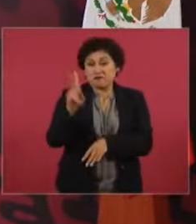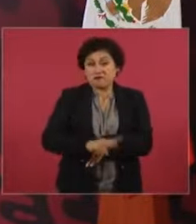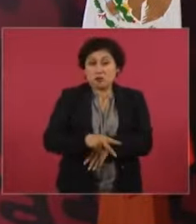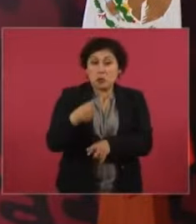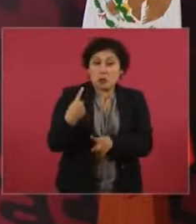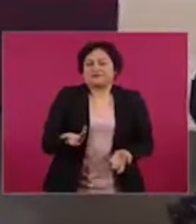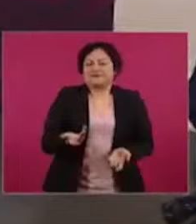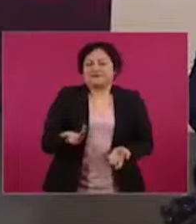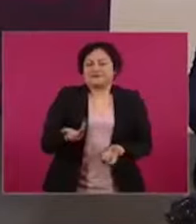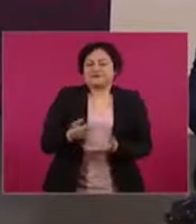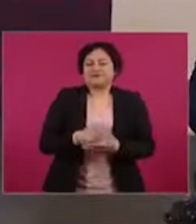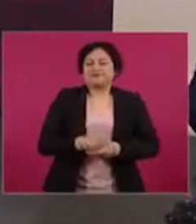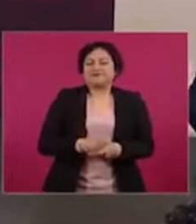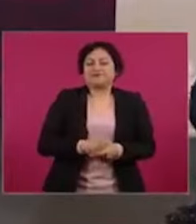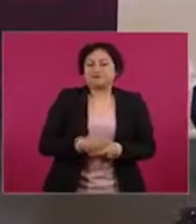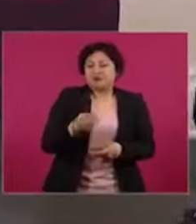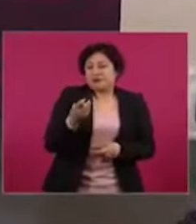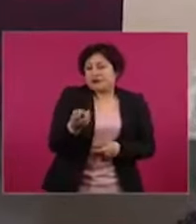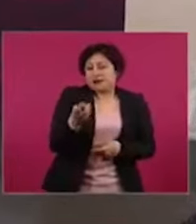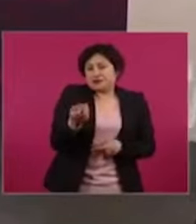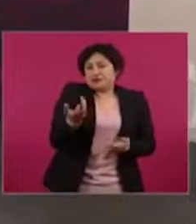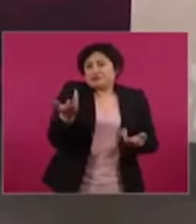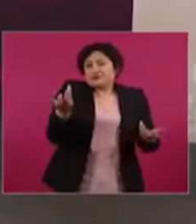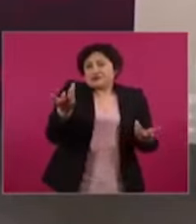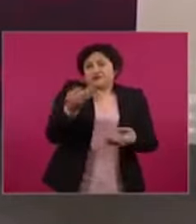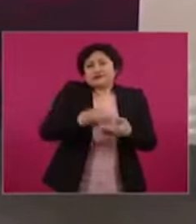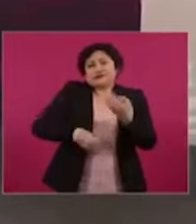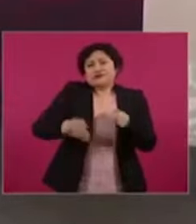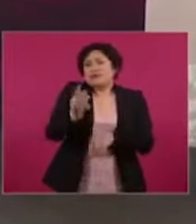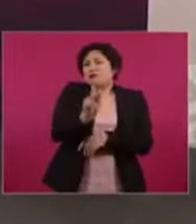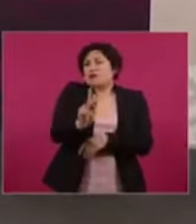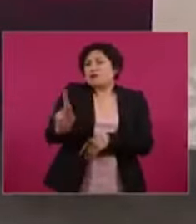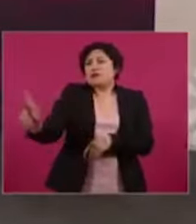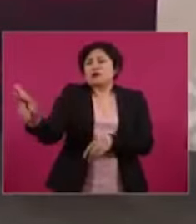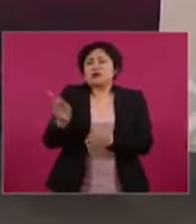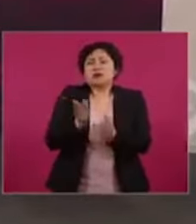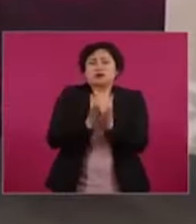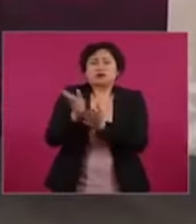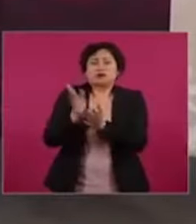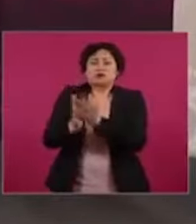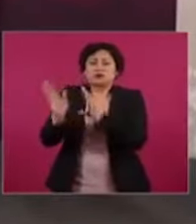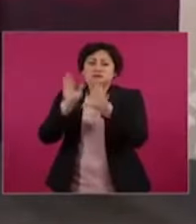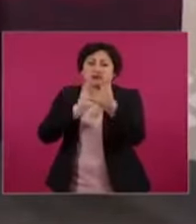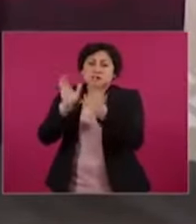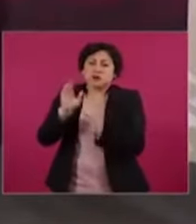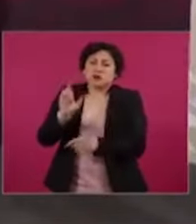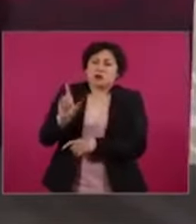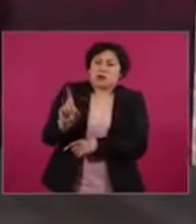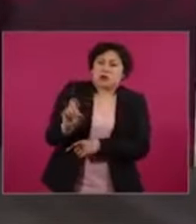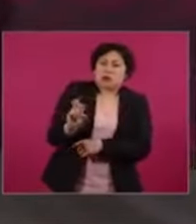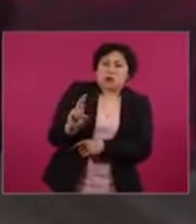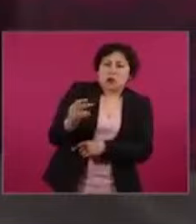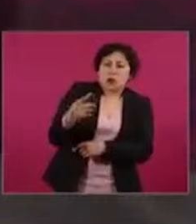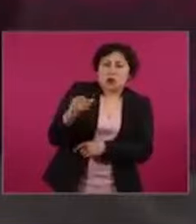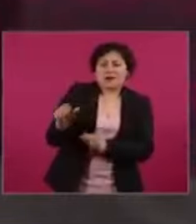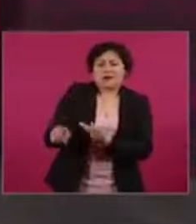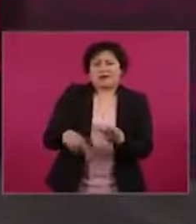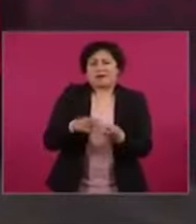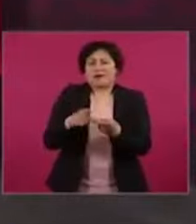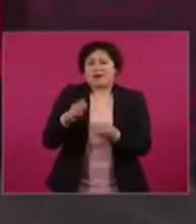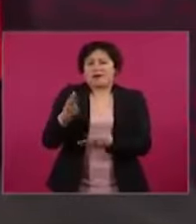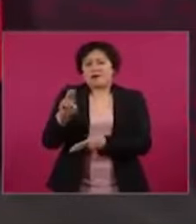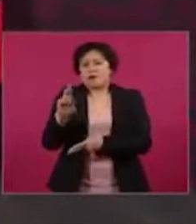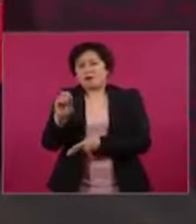a los que nos suscribimos de manera digital, todo eso es recolectado por un grupo que se llama Brokers Data